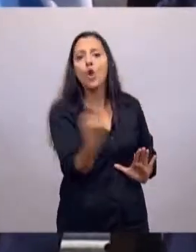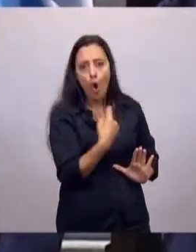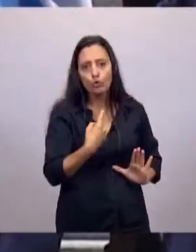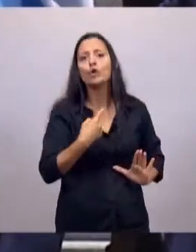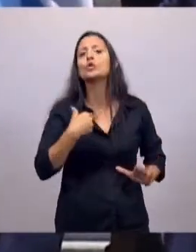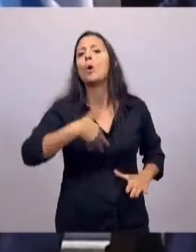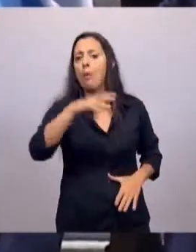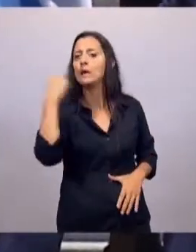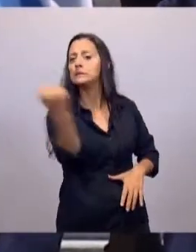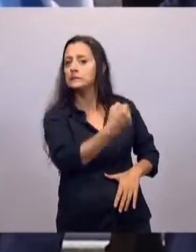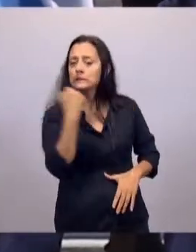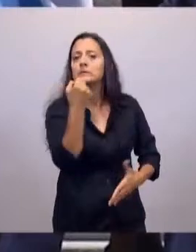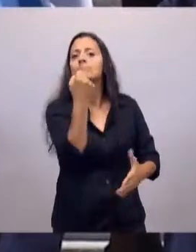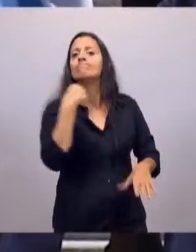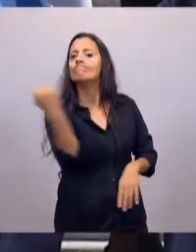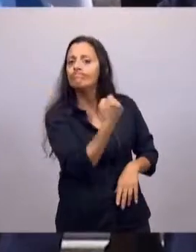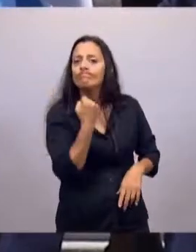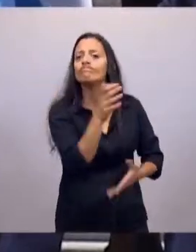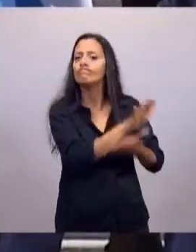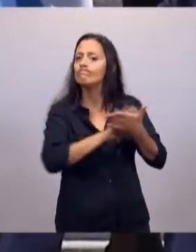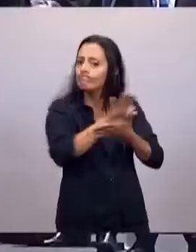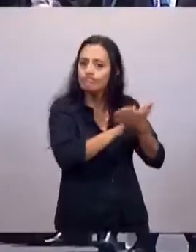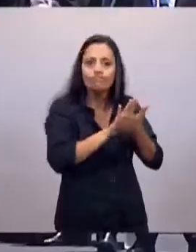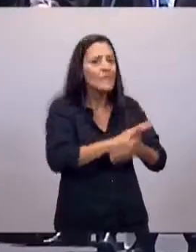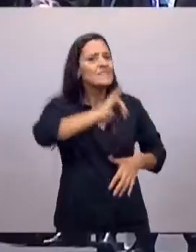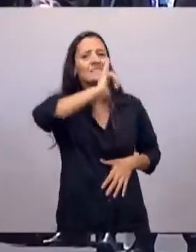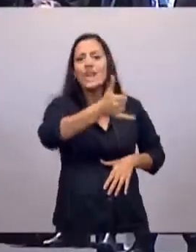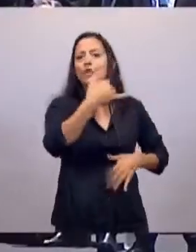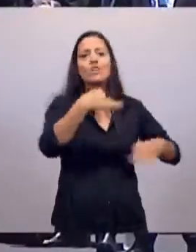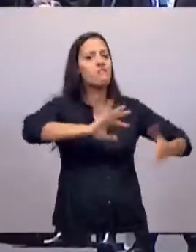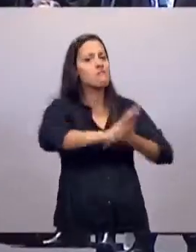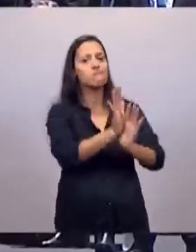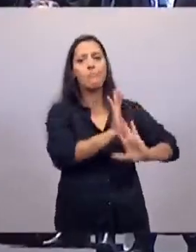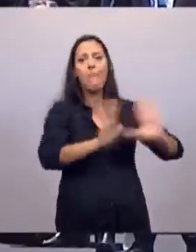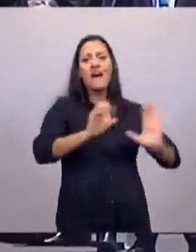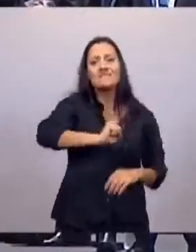luchar contra uñas y dientes para erradicarla.